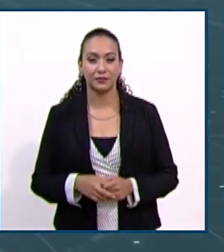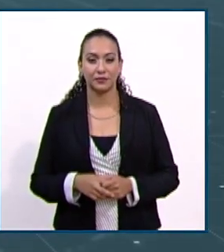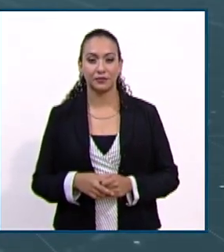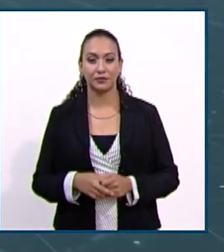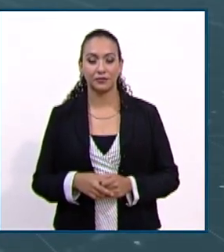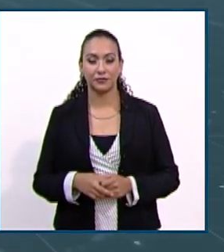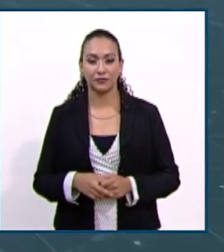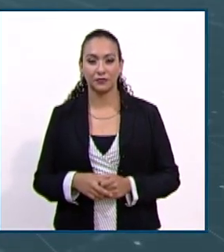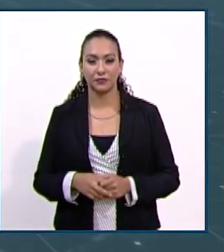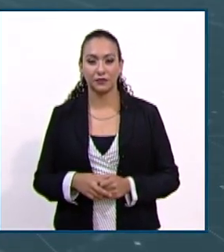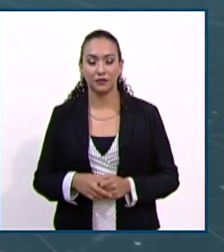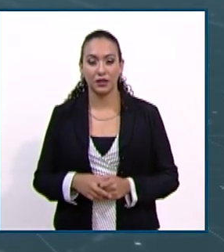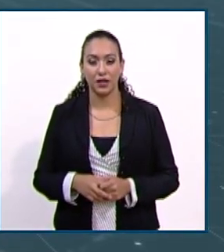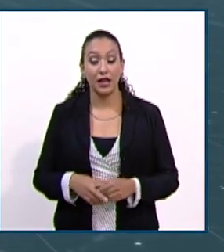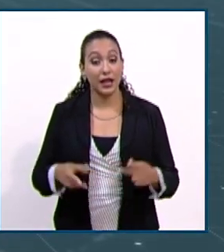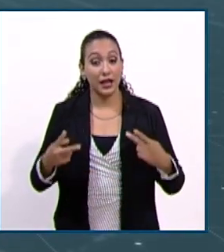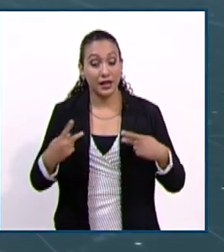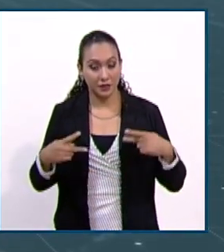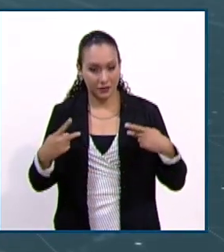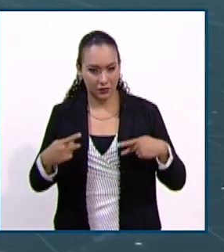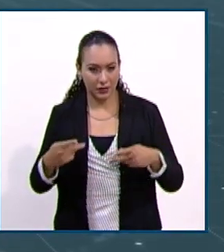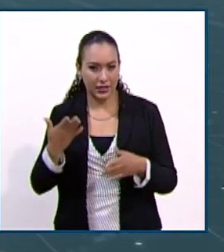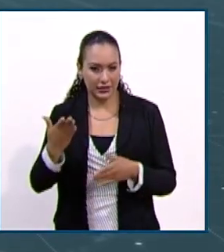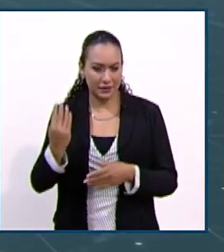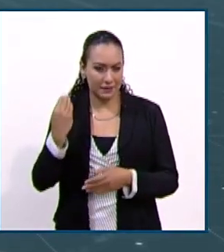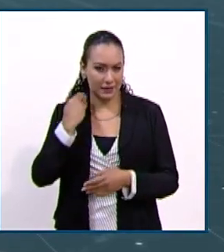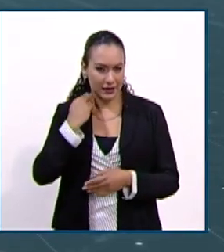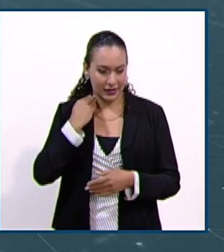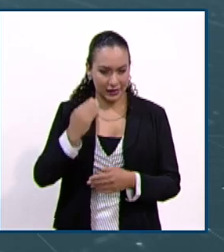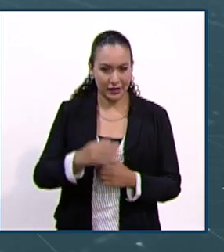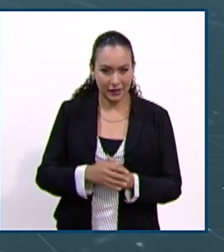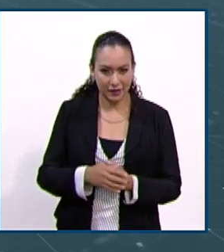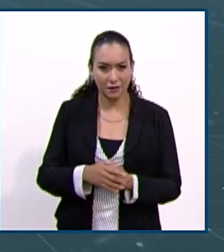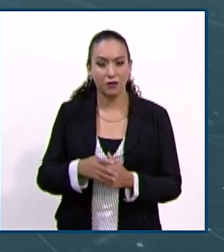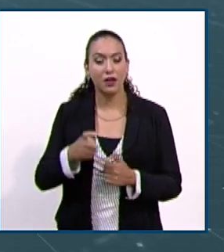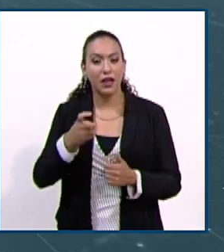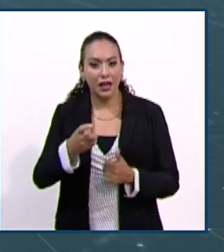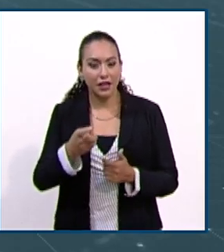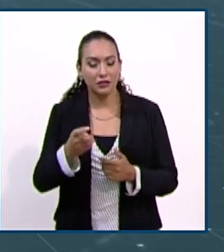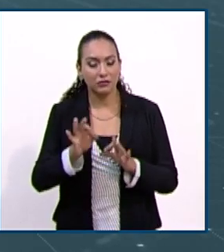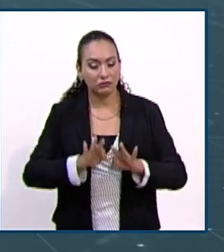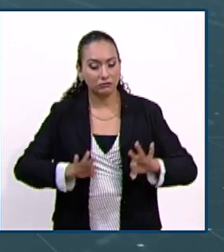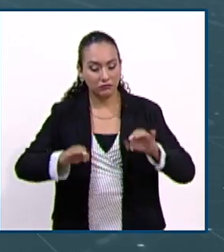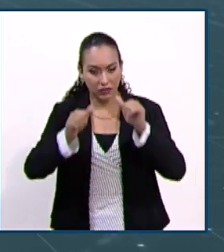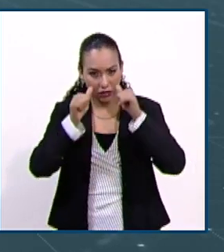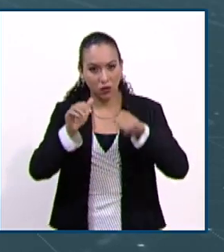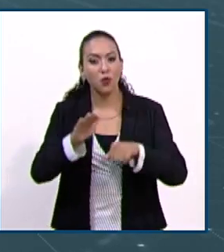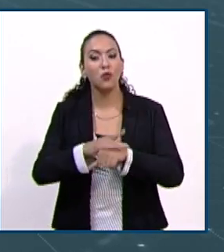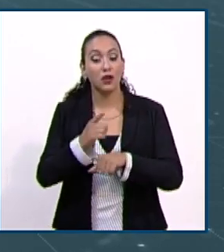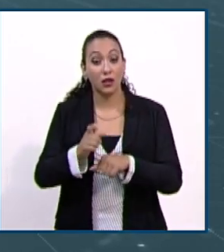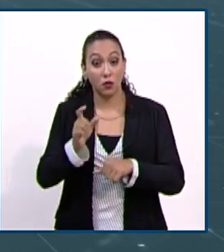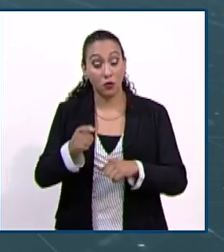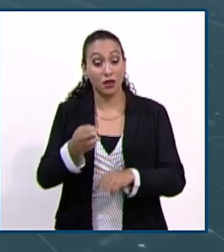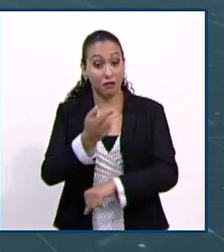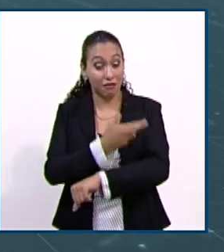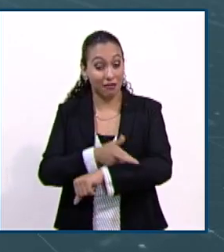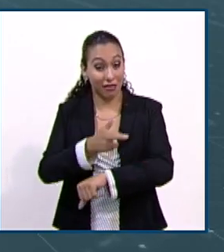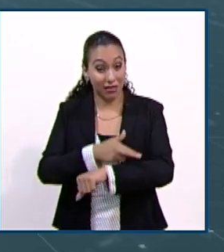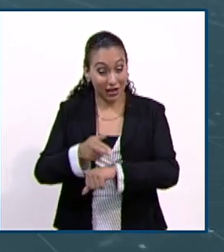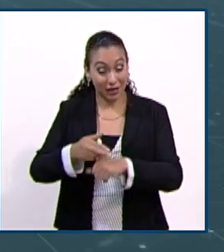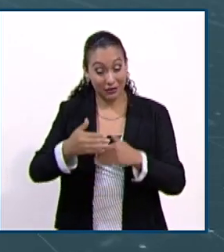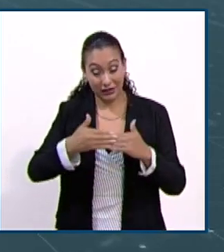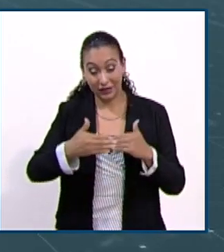El ejercicio del derecho de defensa no puede considerar una acción deliberada para prolongar un proceso, advierte